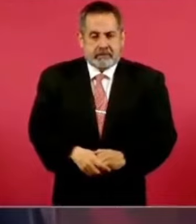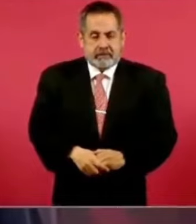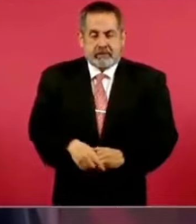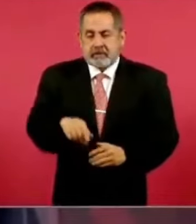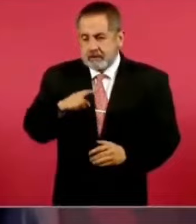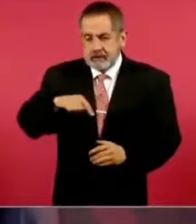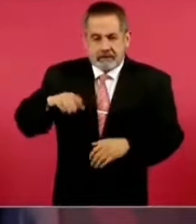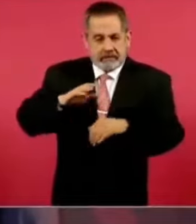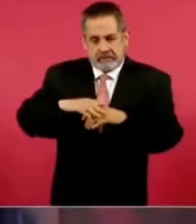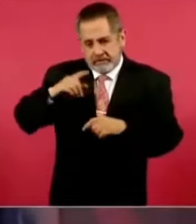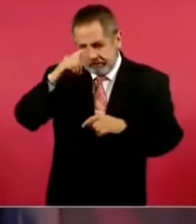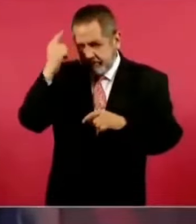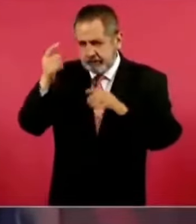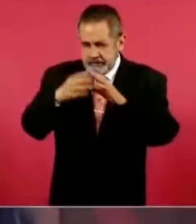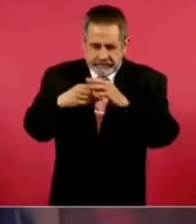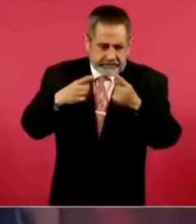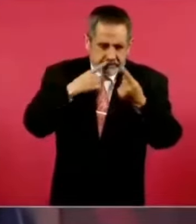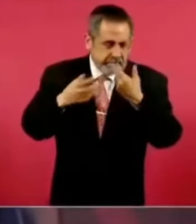facilite